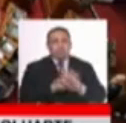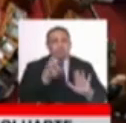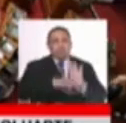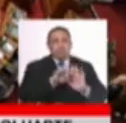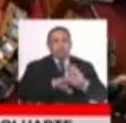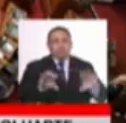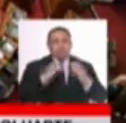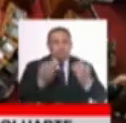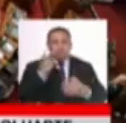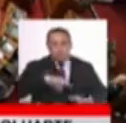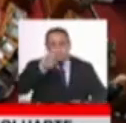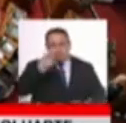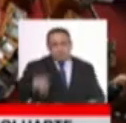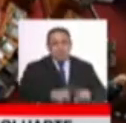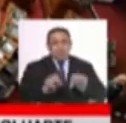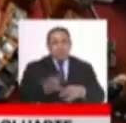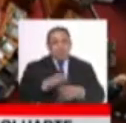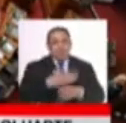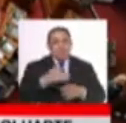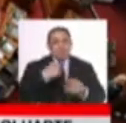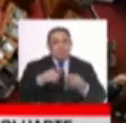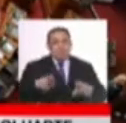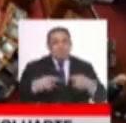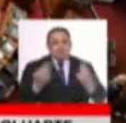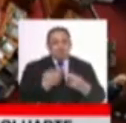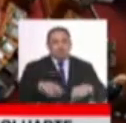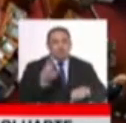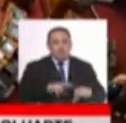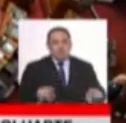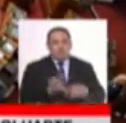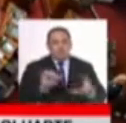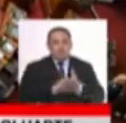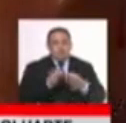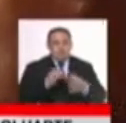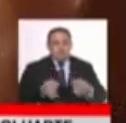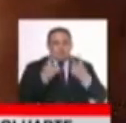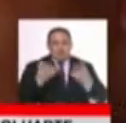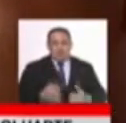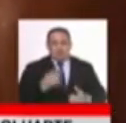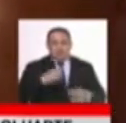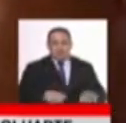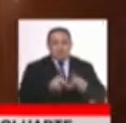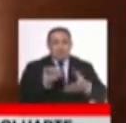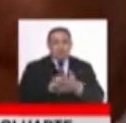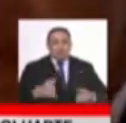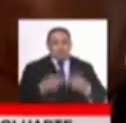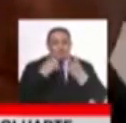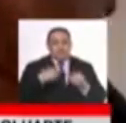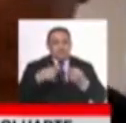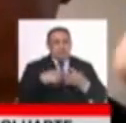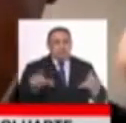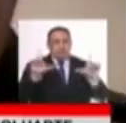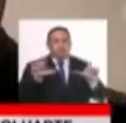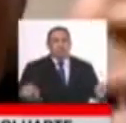Torres. Uh-huh. Pero bueno, creo que realmente este es un punto y aparte. Que comenzamos a escribir un nuevo renglón